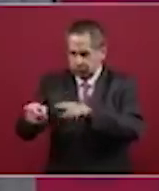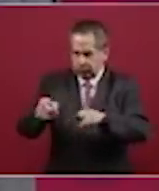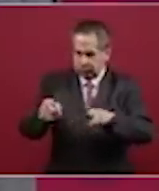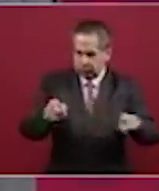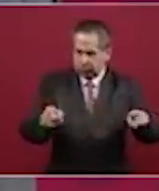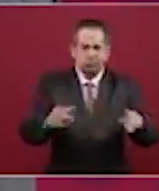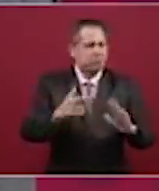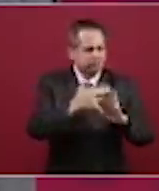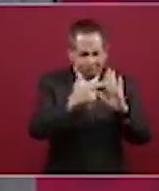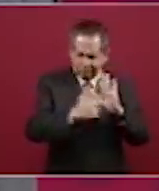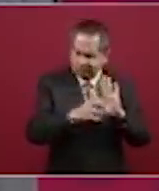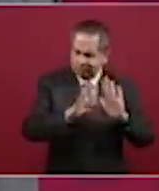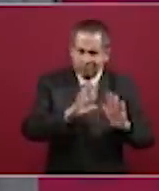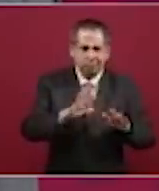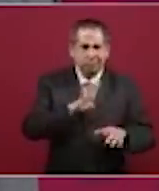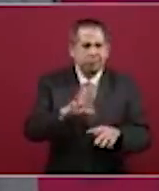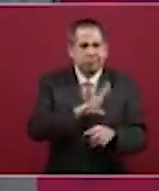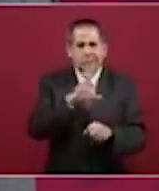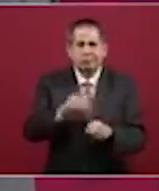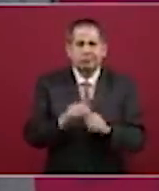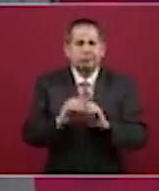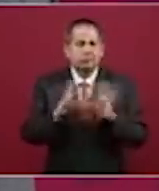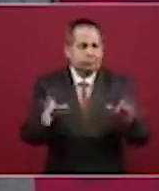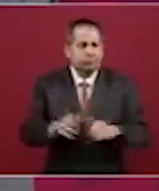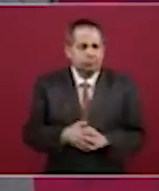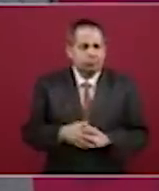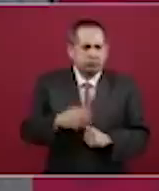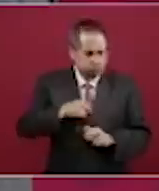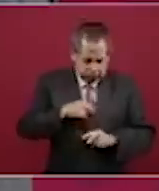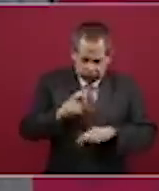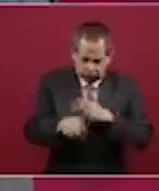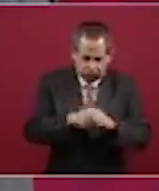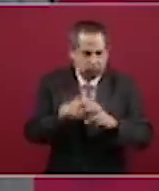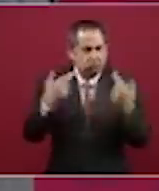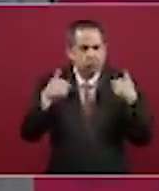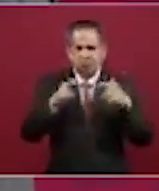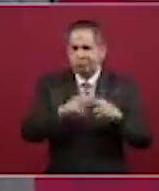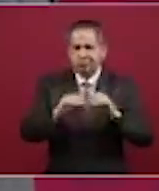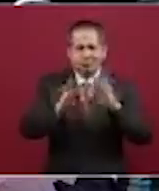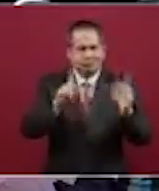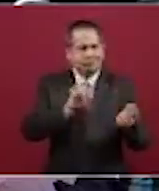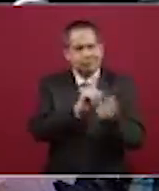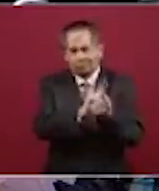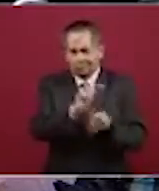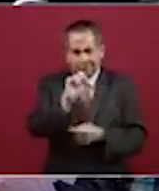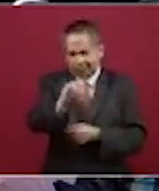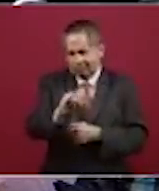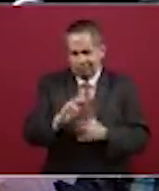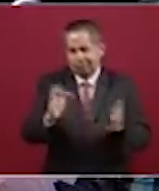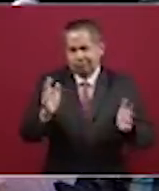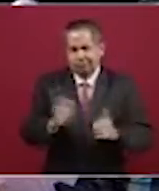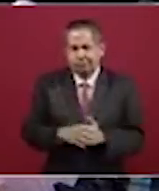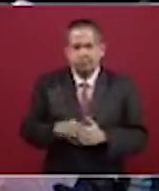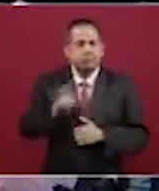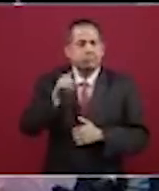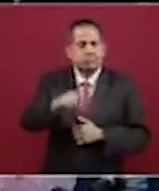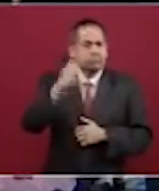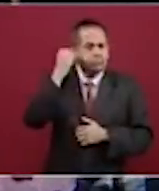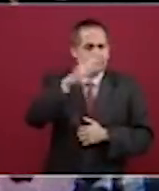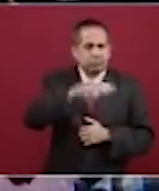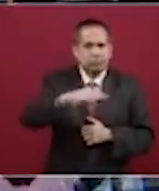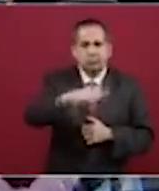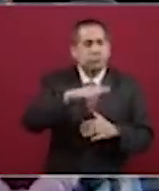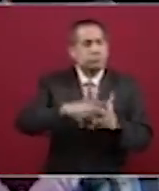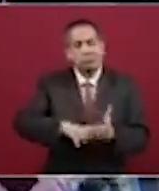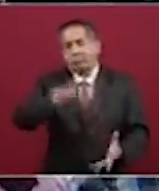Hay lineamientos generales, claro que voy a ver a los maestros, en el ATAO la mayoría